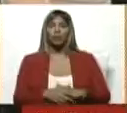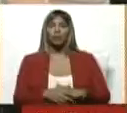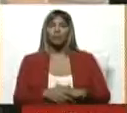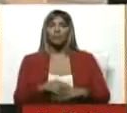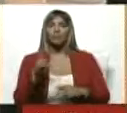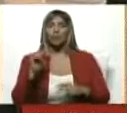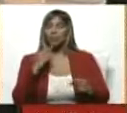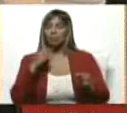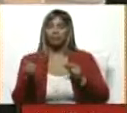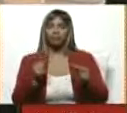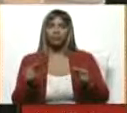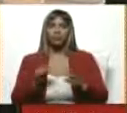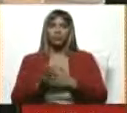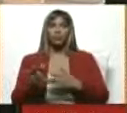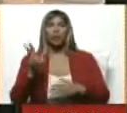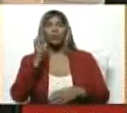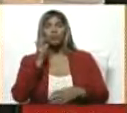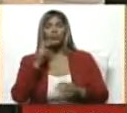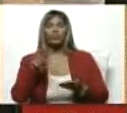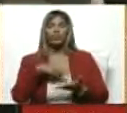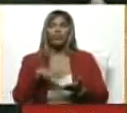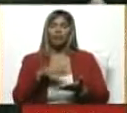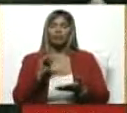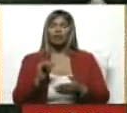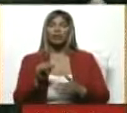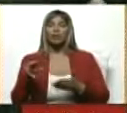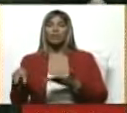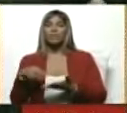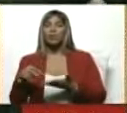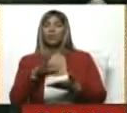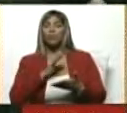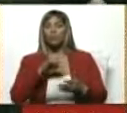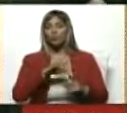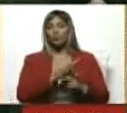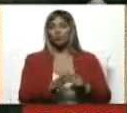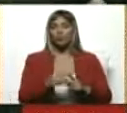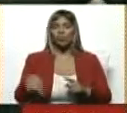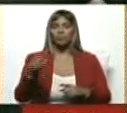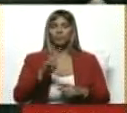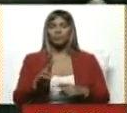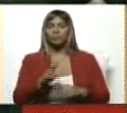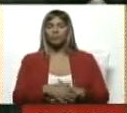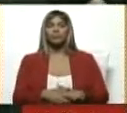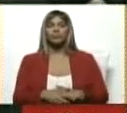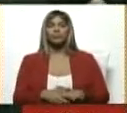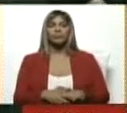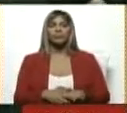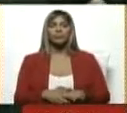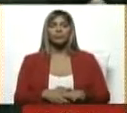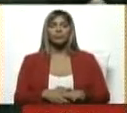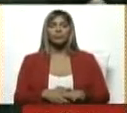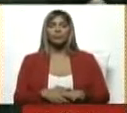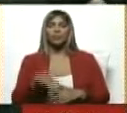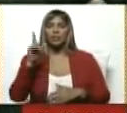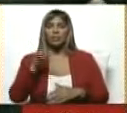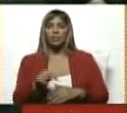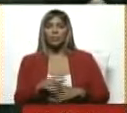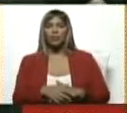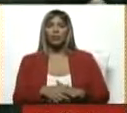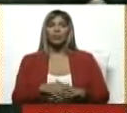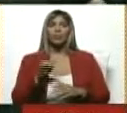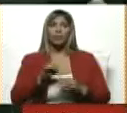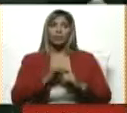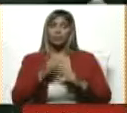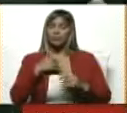como conversatorios sobre la música, la danza y los bailes de raíz tradicional venezolana. Pues con